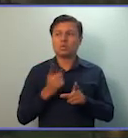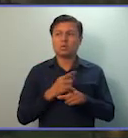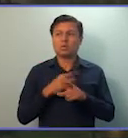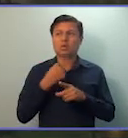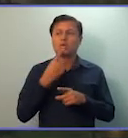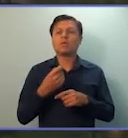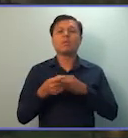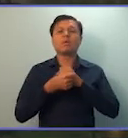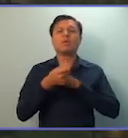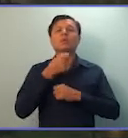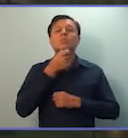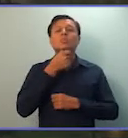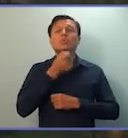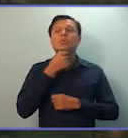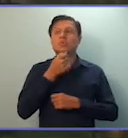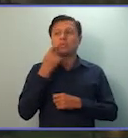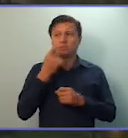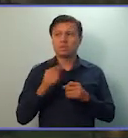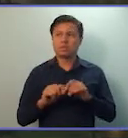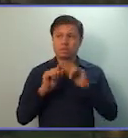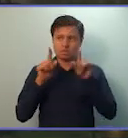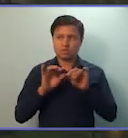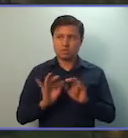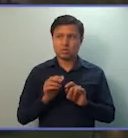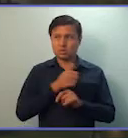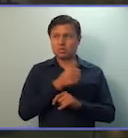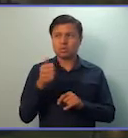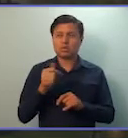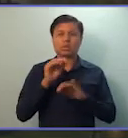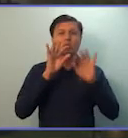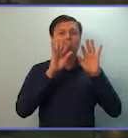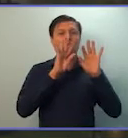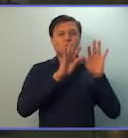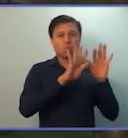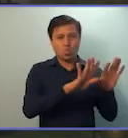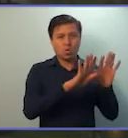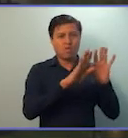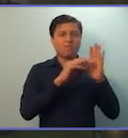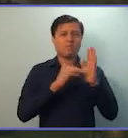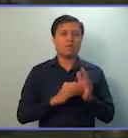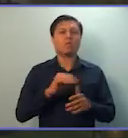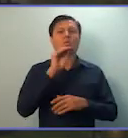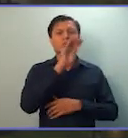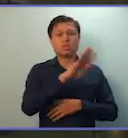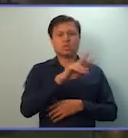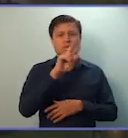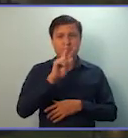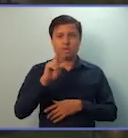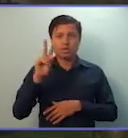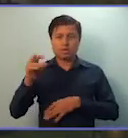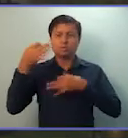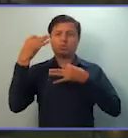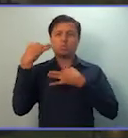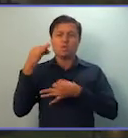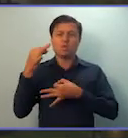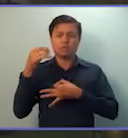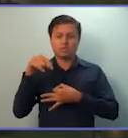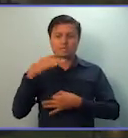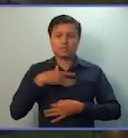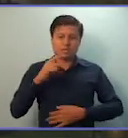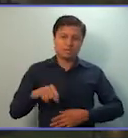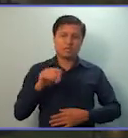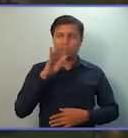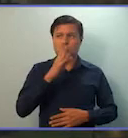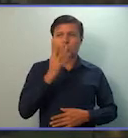que va a divulgar es decir en la que va a poner en la web cada una de las nueve mil 422 actas que van a ver en este